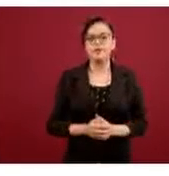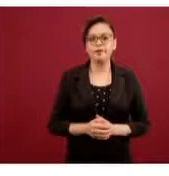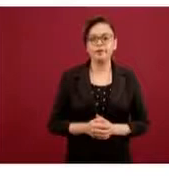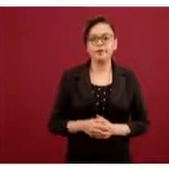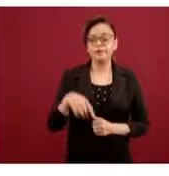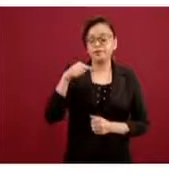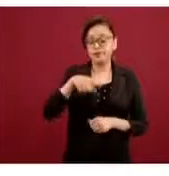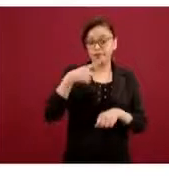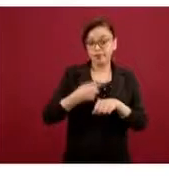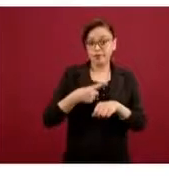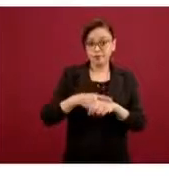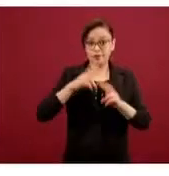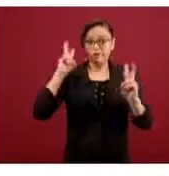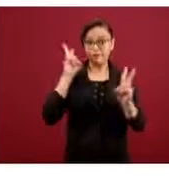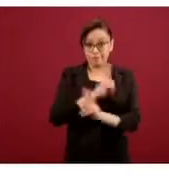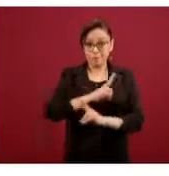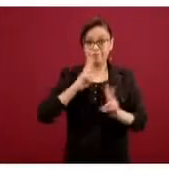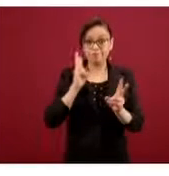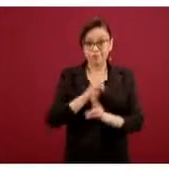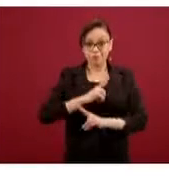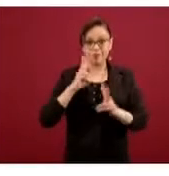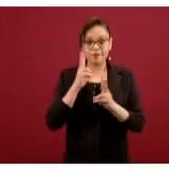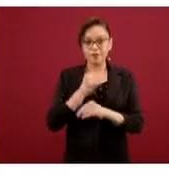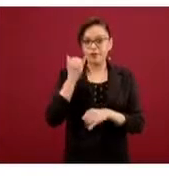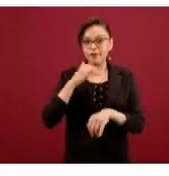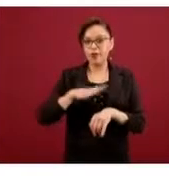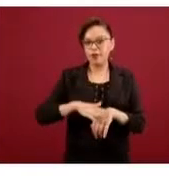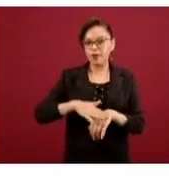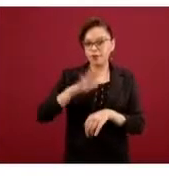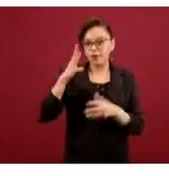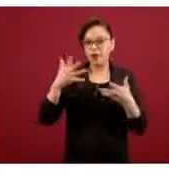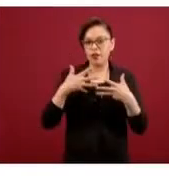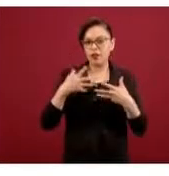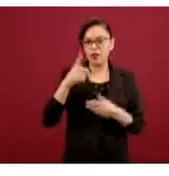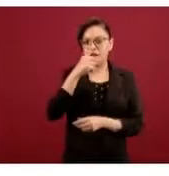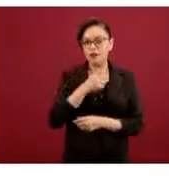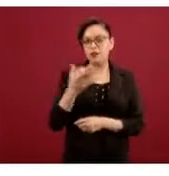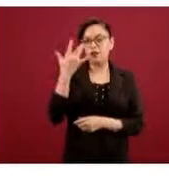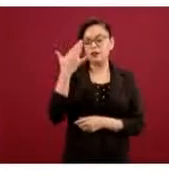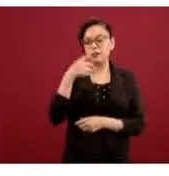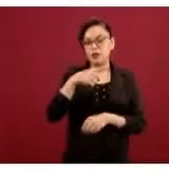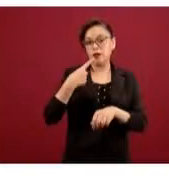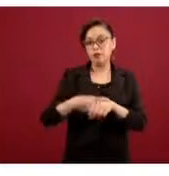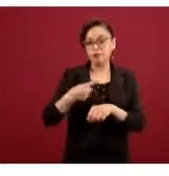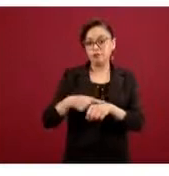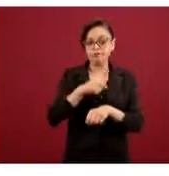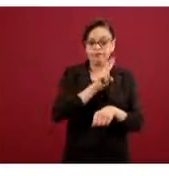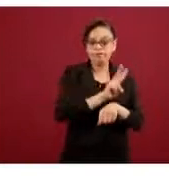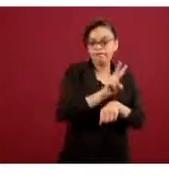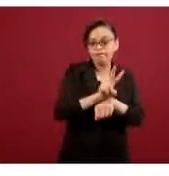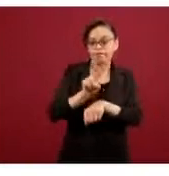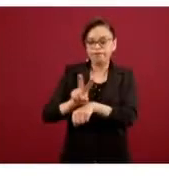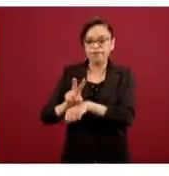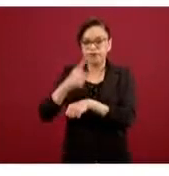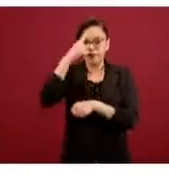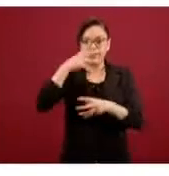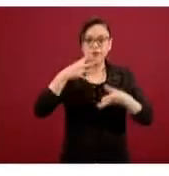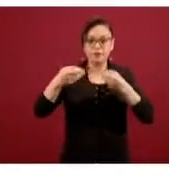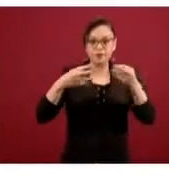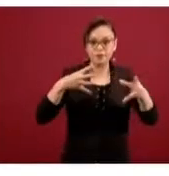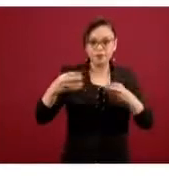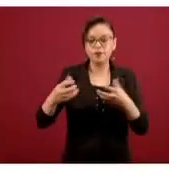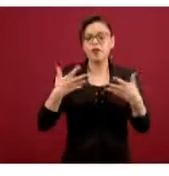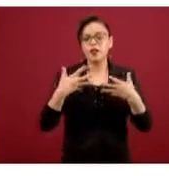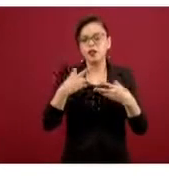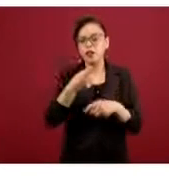enfermedad respiratoria y en general las más de 150 enfermedades sujetas a vigilancia epidemiológica tiene cortes semanales